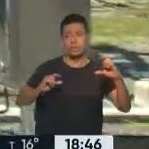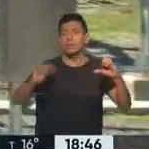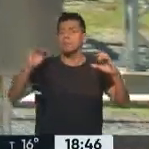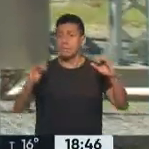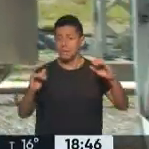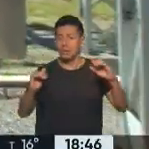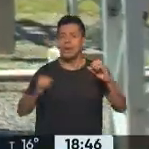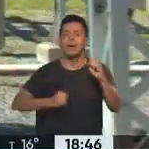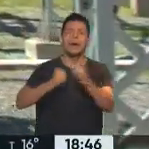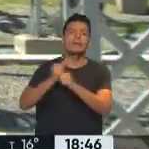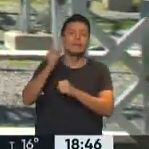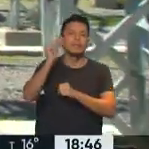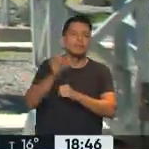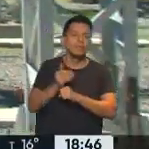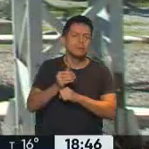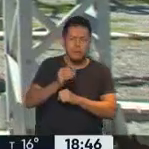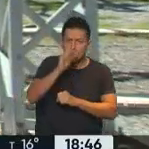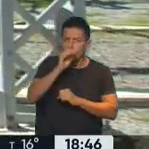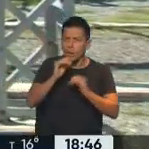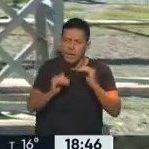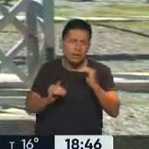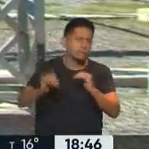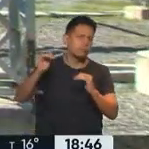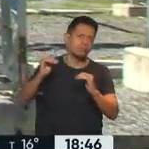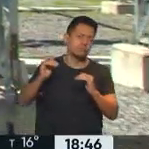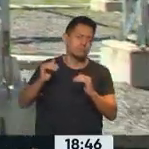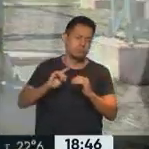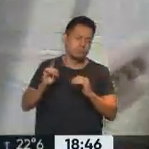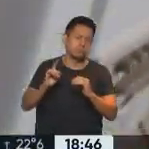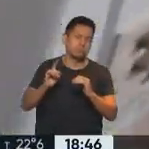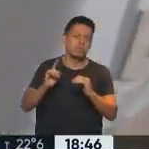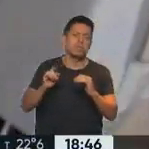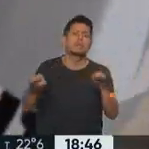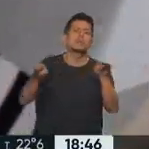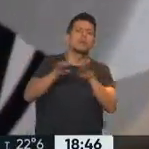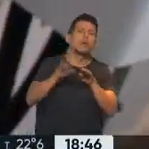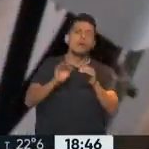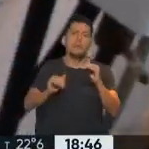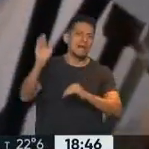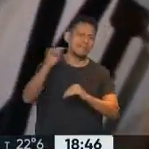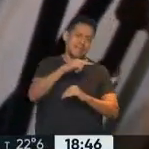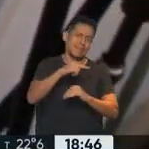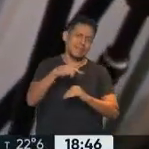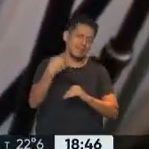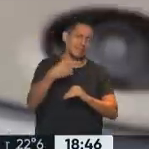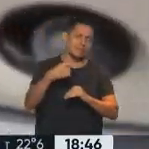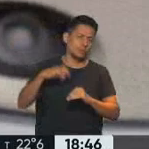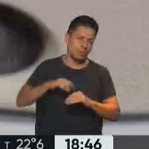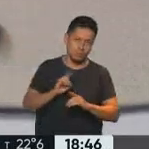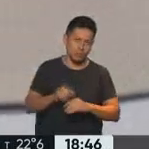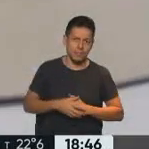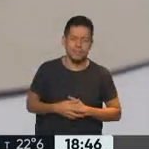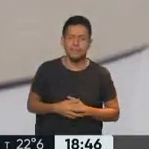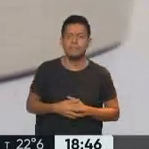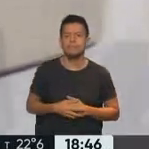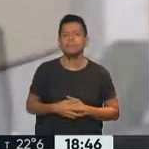del aumento de salario. Es decir, nunca un aumento de tarifa de servicios públicos puede estar a la par o por encima de los aumentos salariales. Y